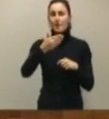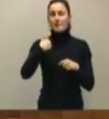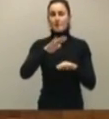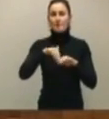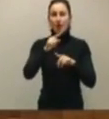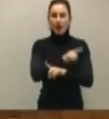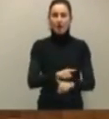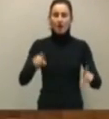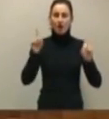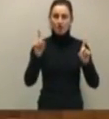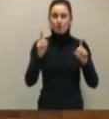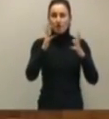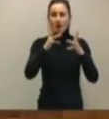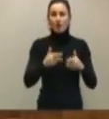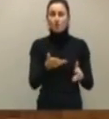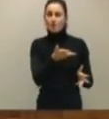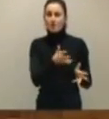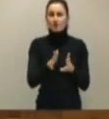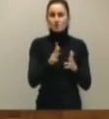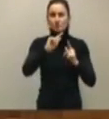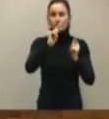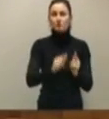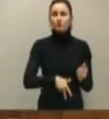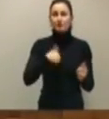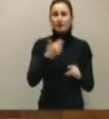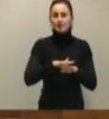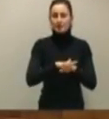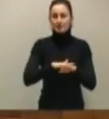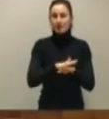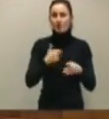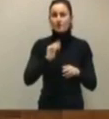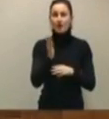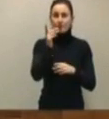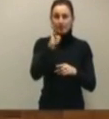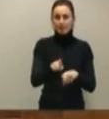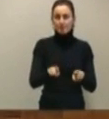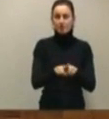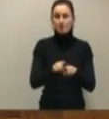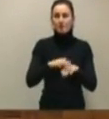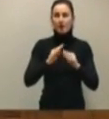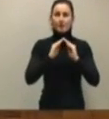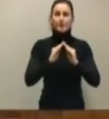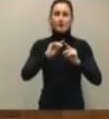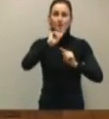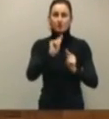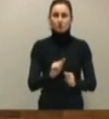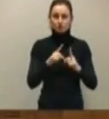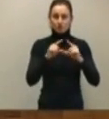del año sobre el que se han calculado las estimaciones de los presupuestos generales del Estado y que afectan también a la elaboración de estos